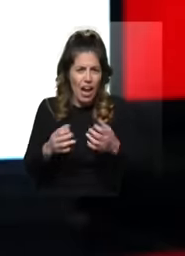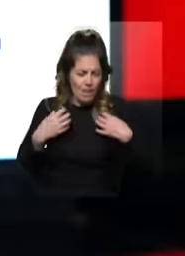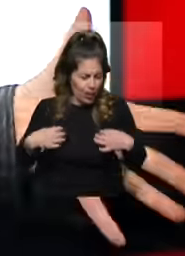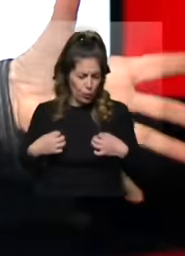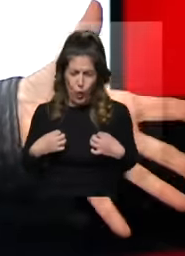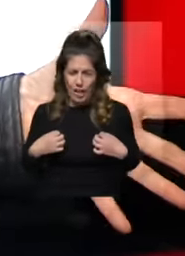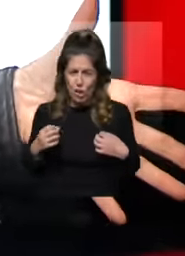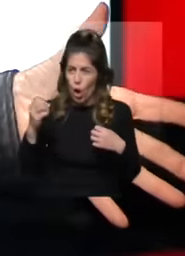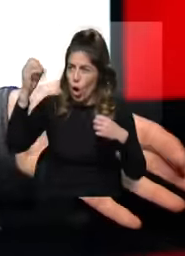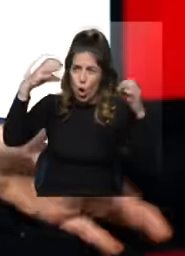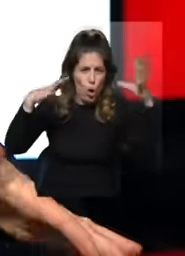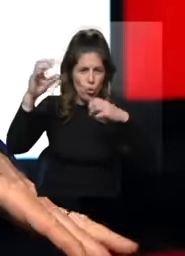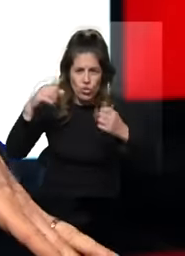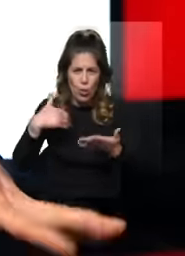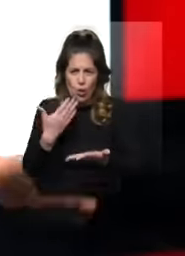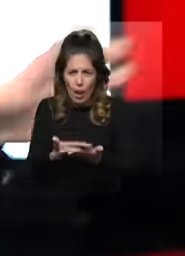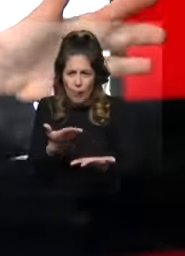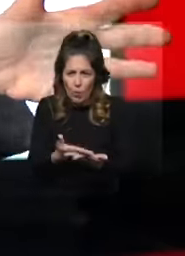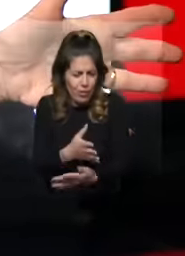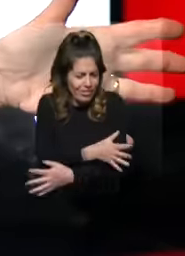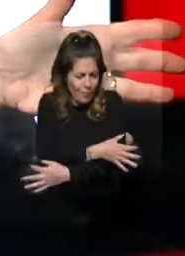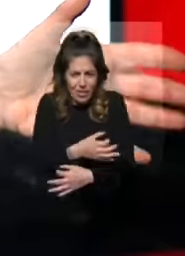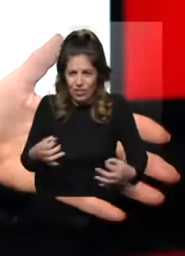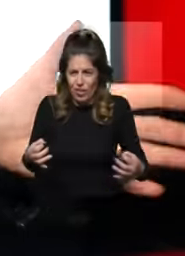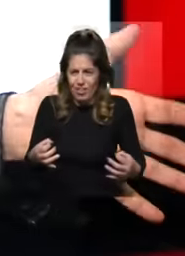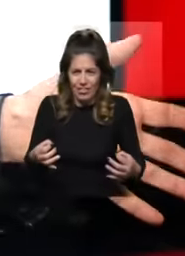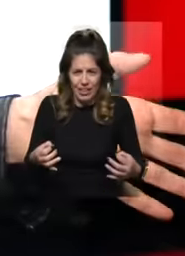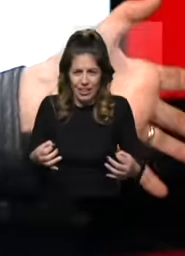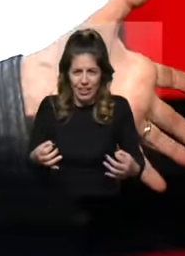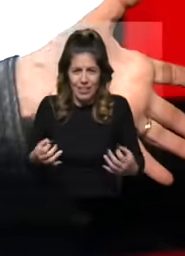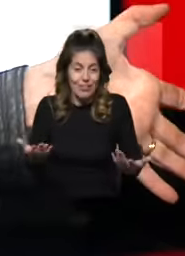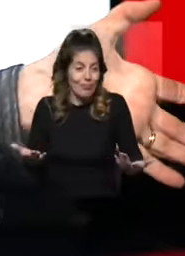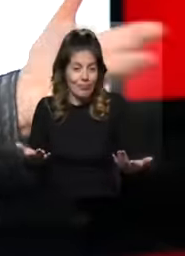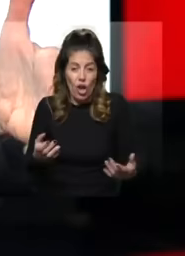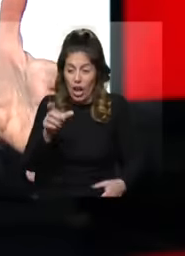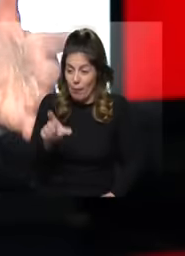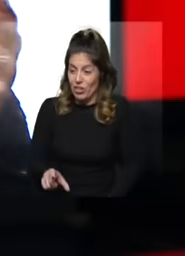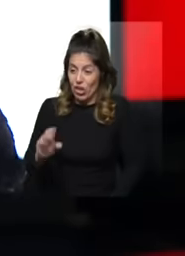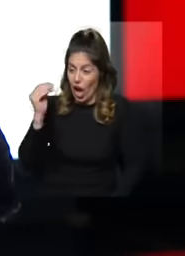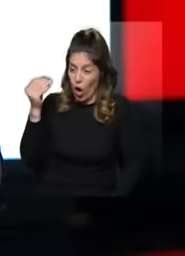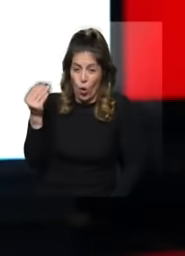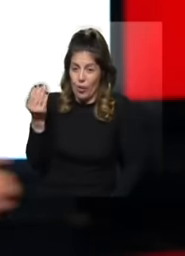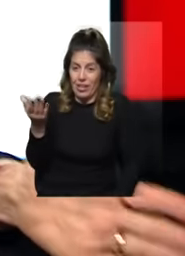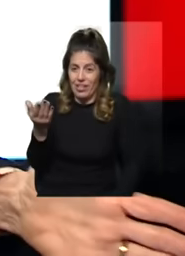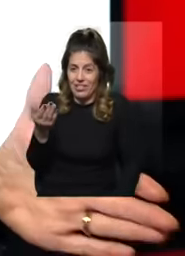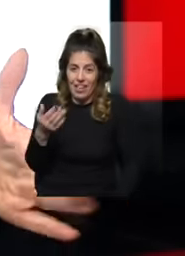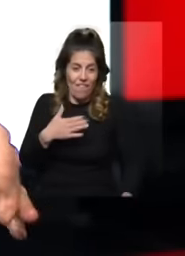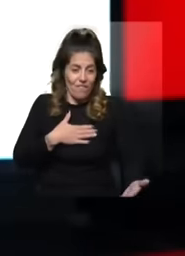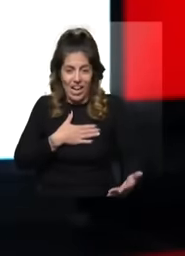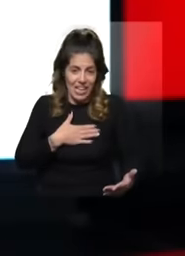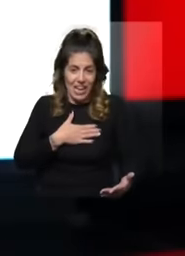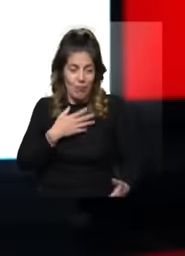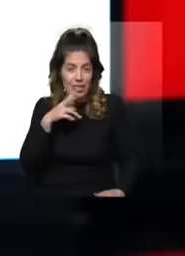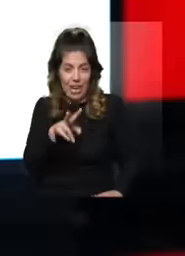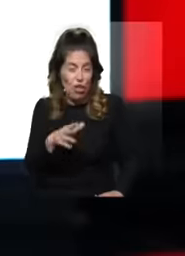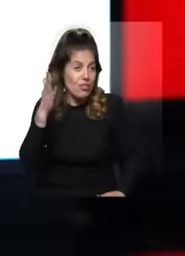una propuesta que es impresionante. O sea, no me extraña que la gente joven baile al son de ella, se